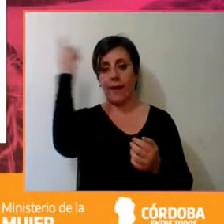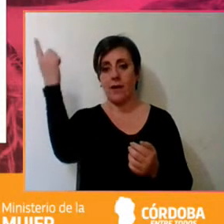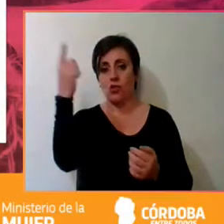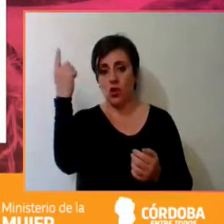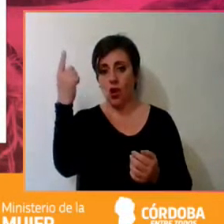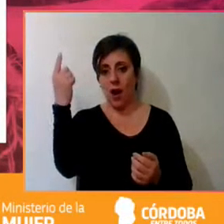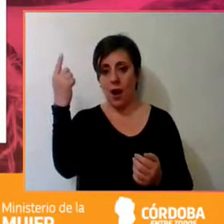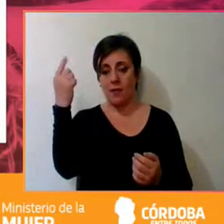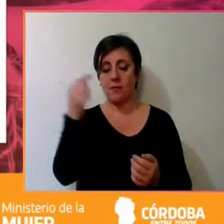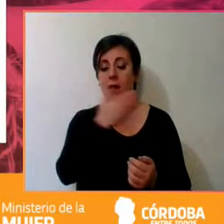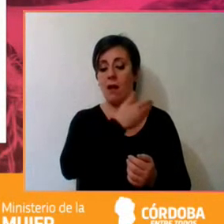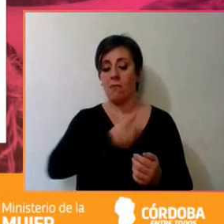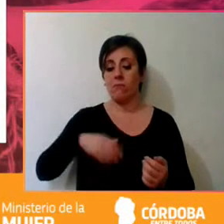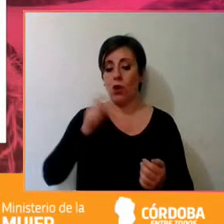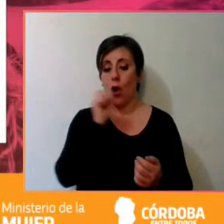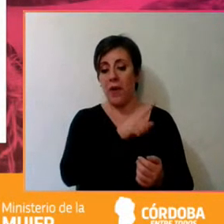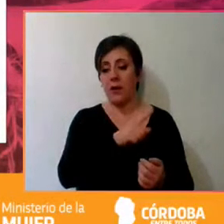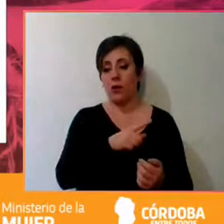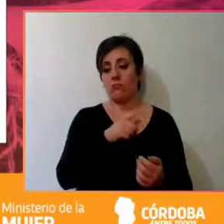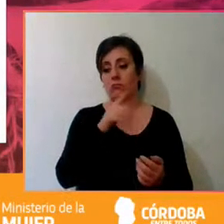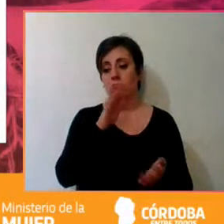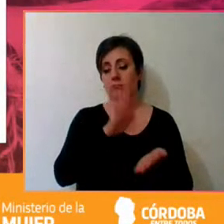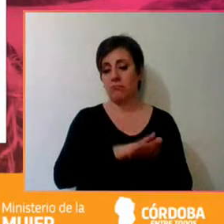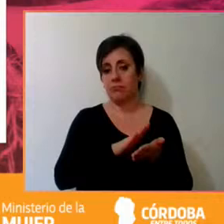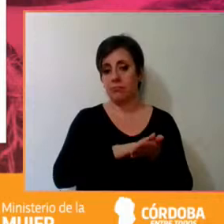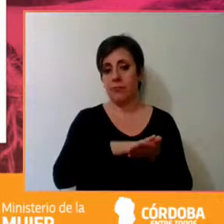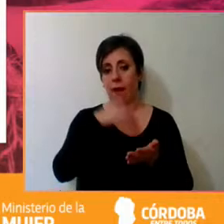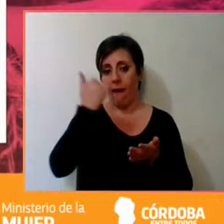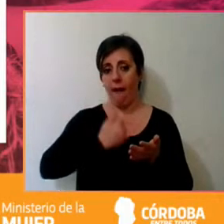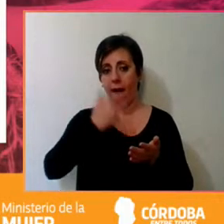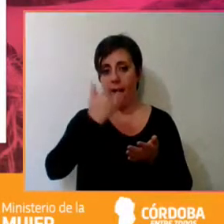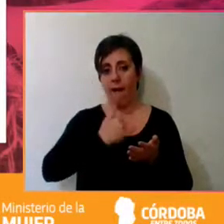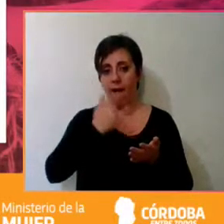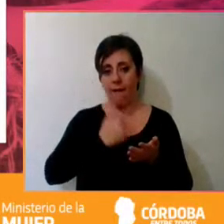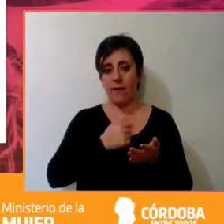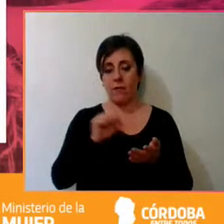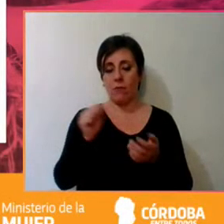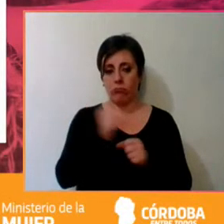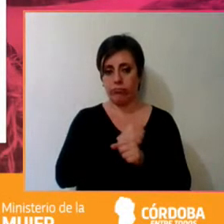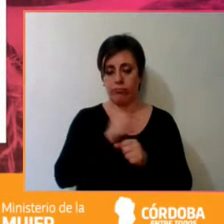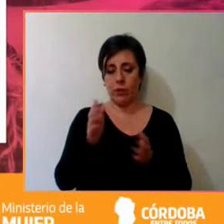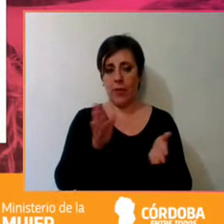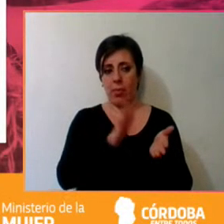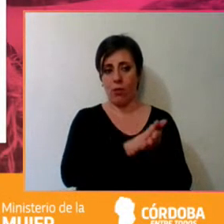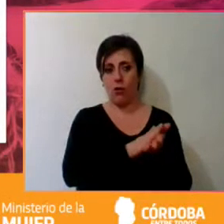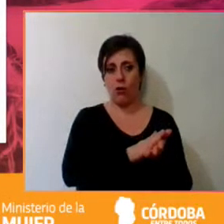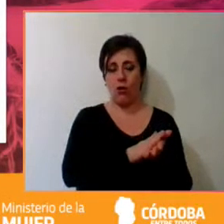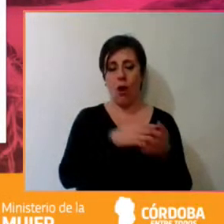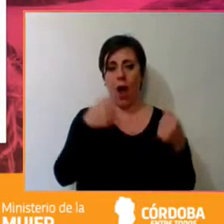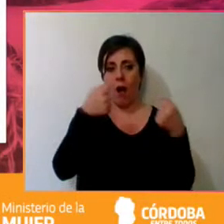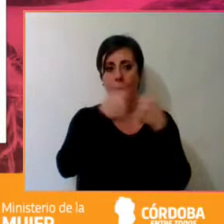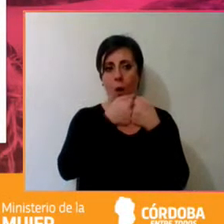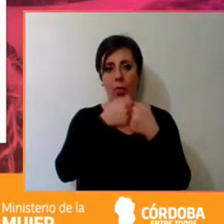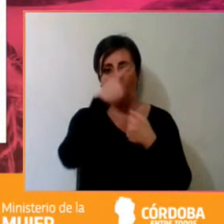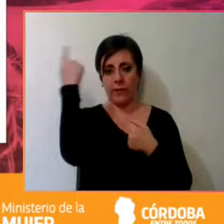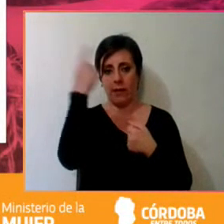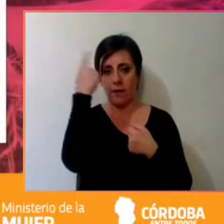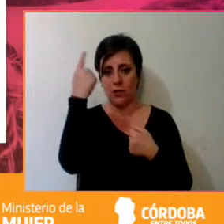los estados han establecido. Los estados han ratificado convenios internacionales y por lo tanto